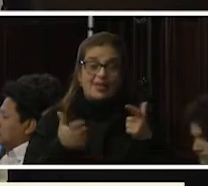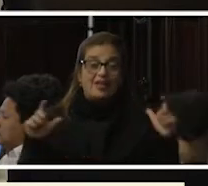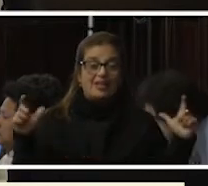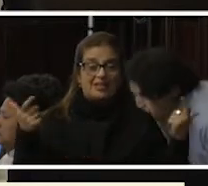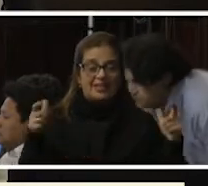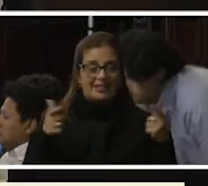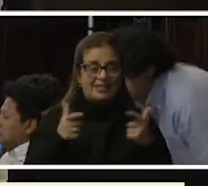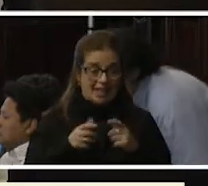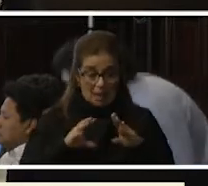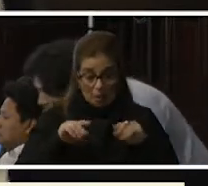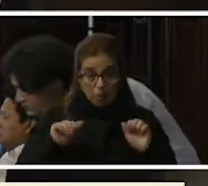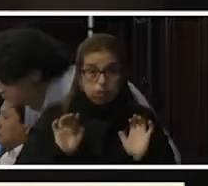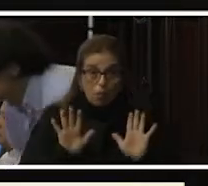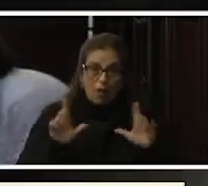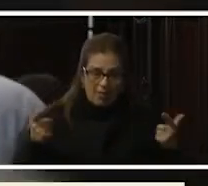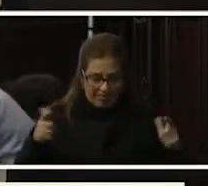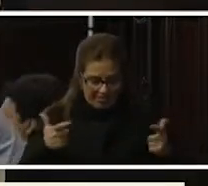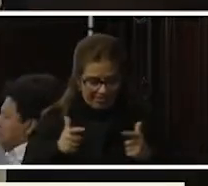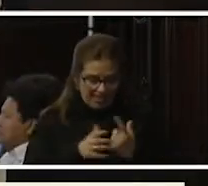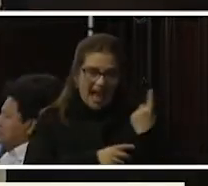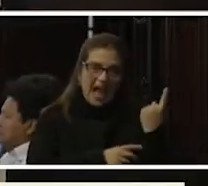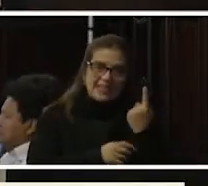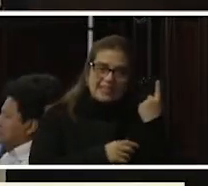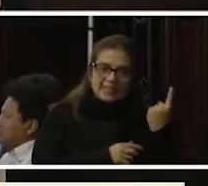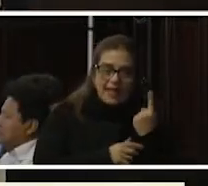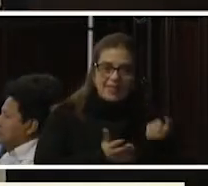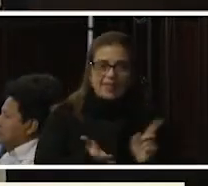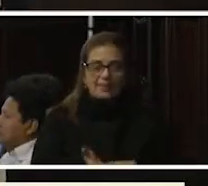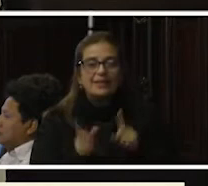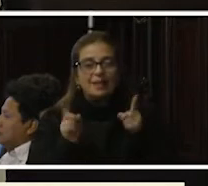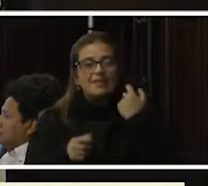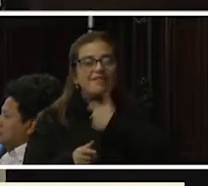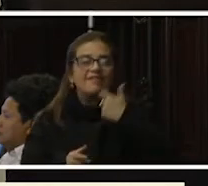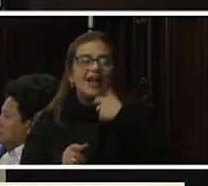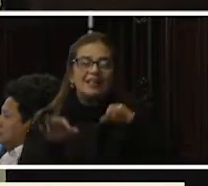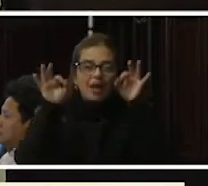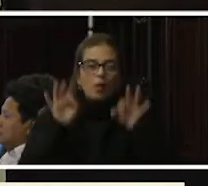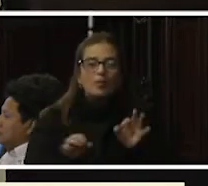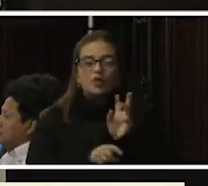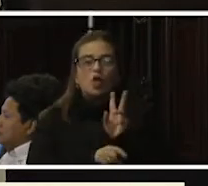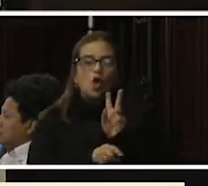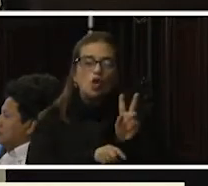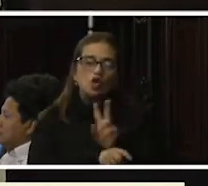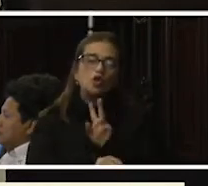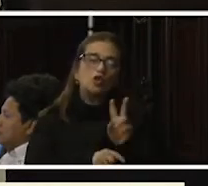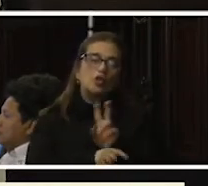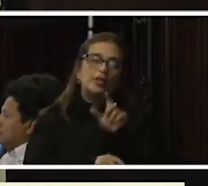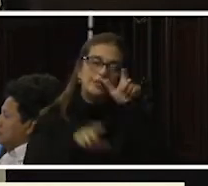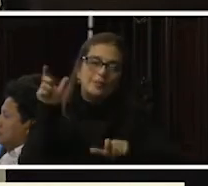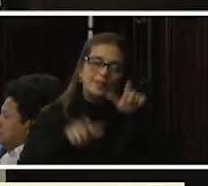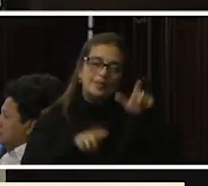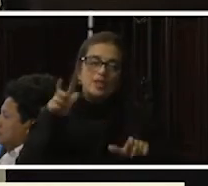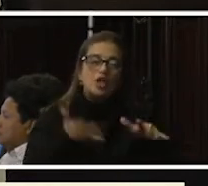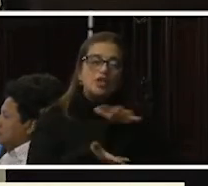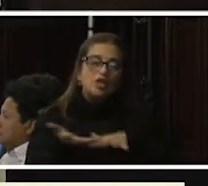reduciendo su territorio, aislamiento. Además, hay una falta total de control, ingreso de personas en